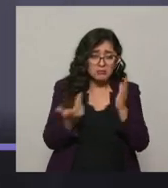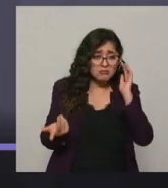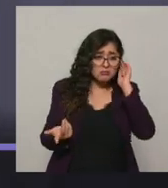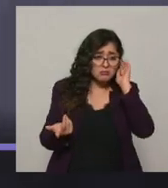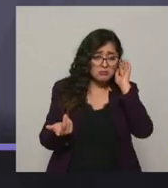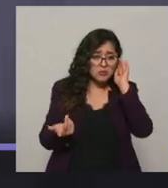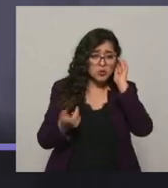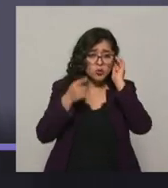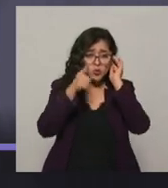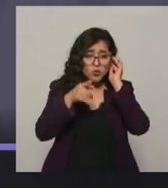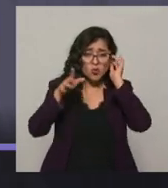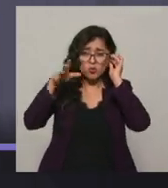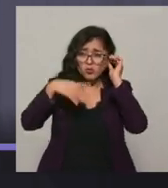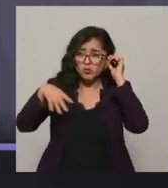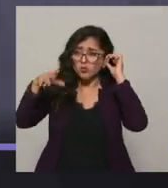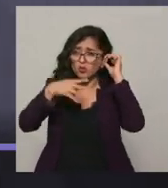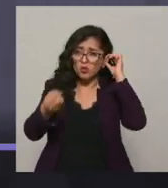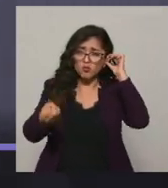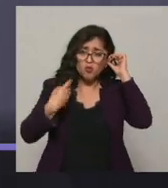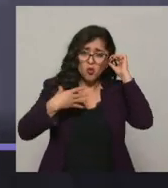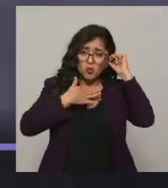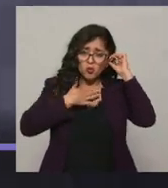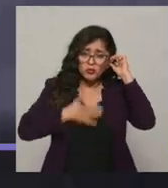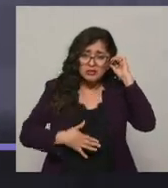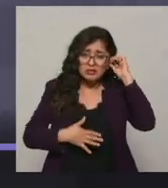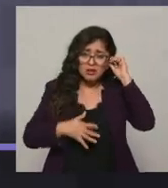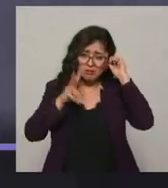y buscar justicia es un trabajo, ¿no? Y son mujeres que tienen que